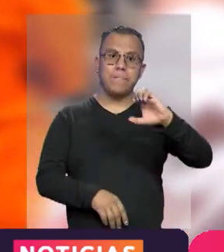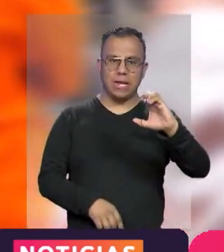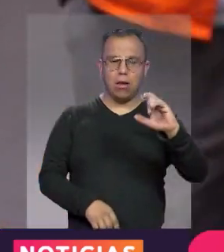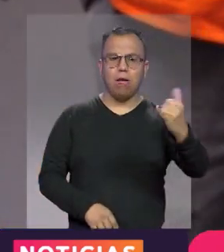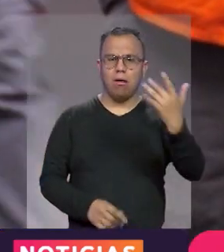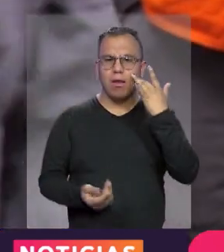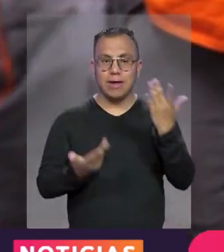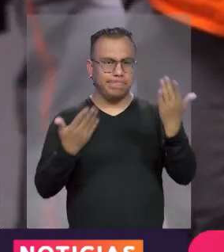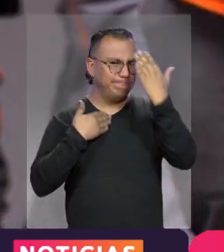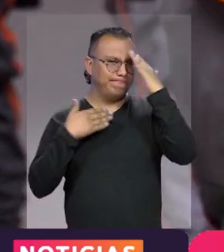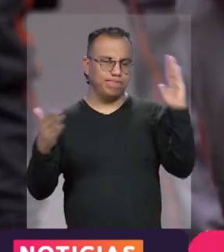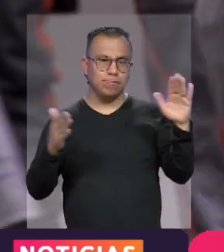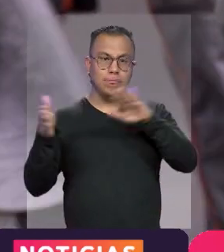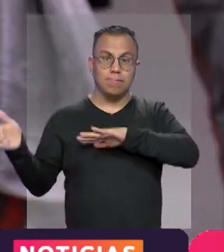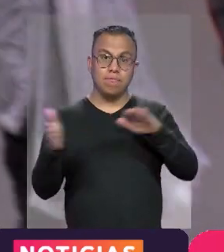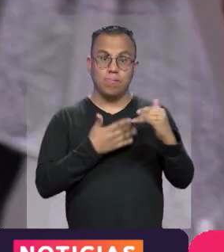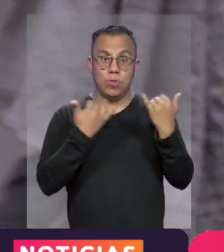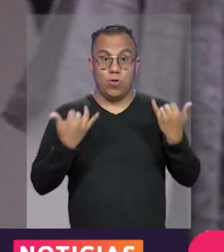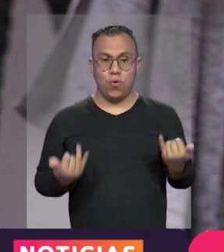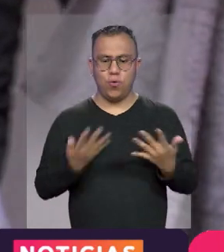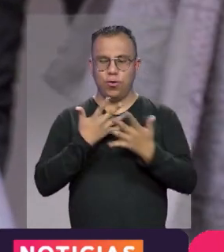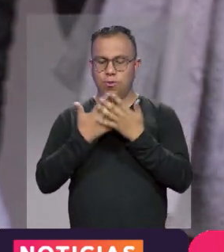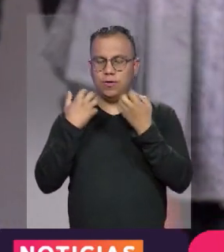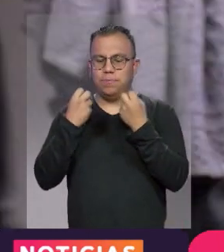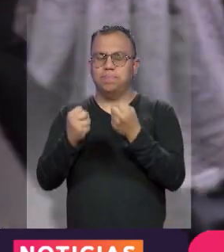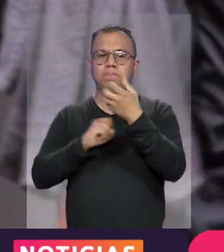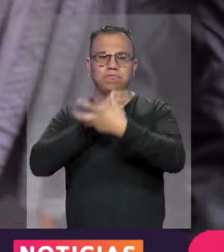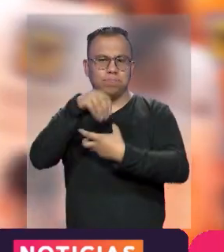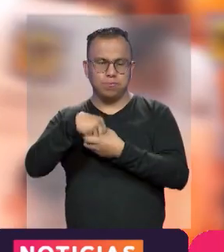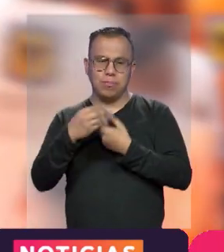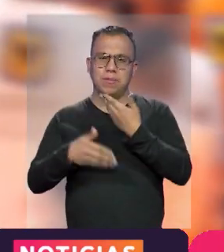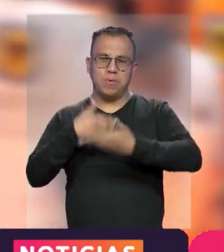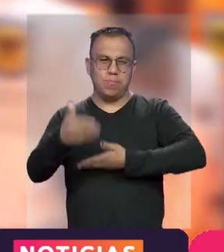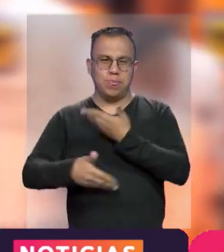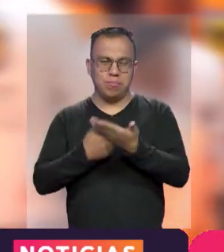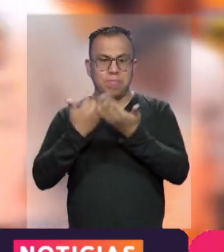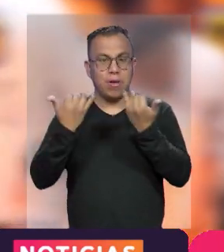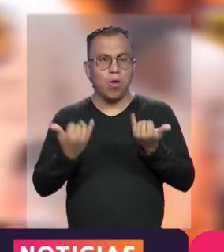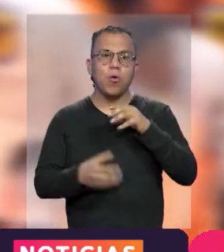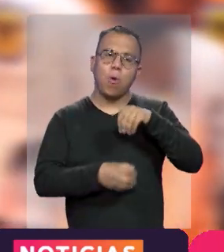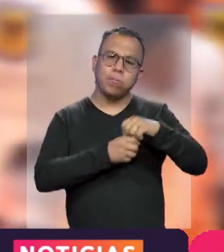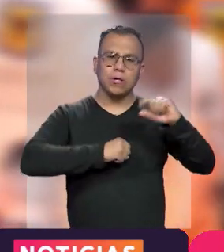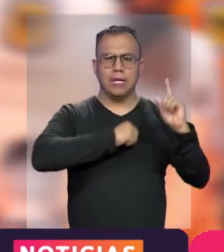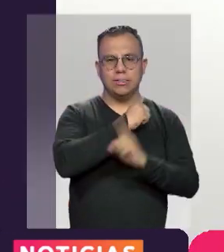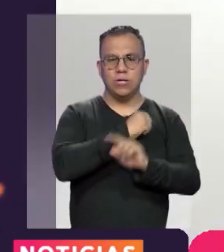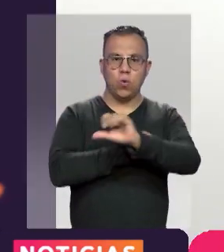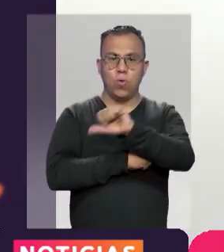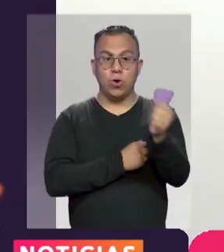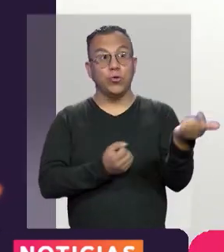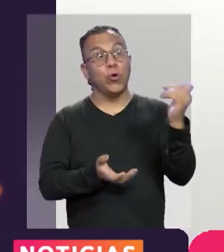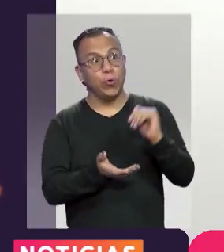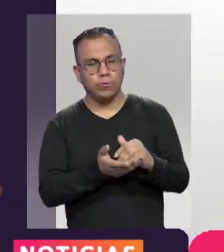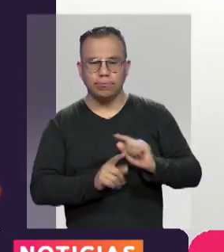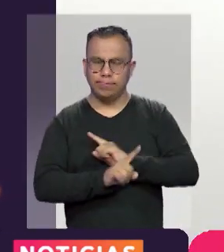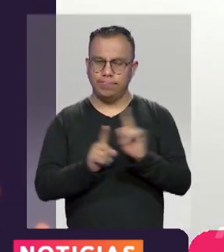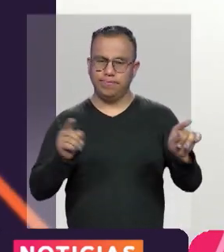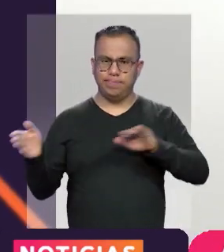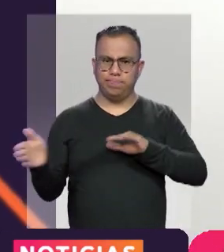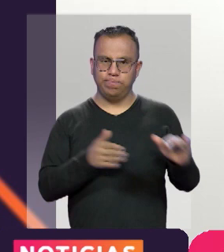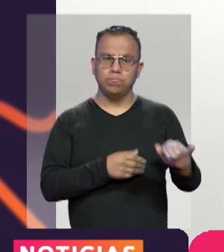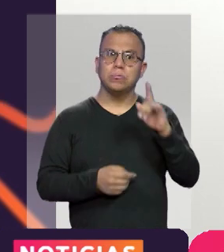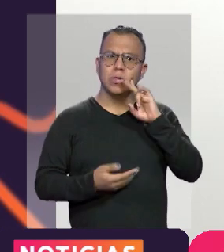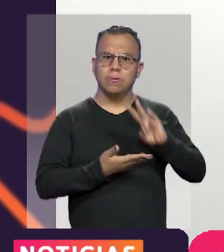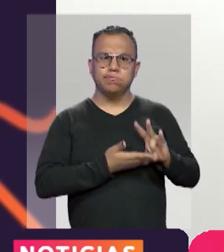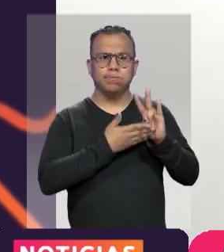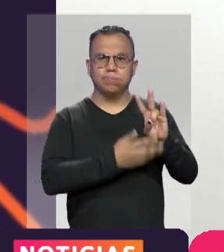luego de quedar en libertad, los hoy sindicados no reincidan ni en los delitos por los que están allí ni en ningún otro. Es uno de los modelos